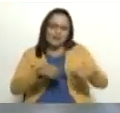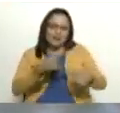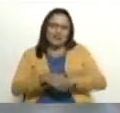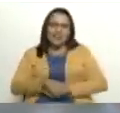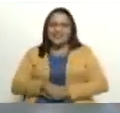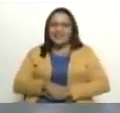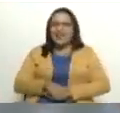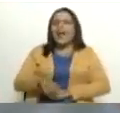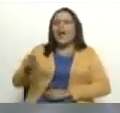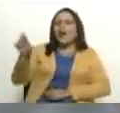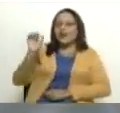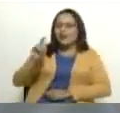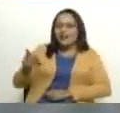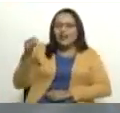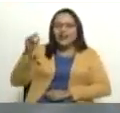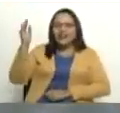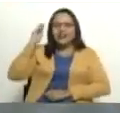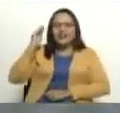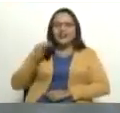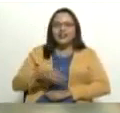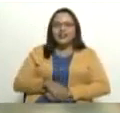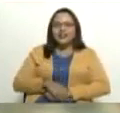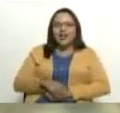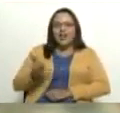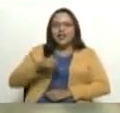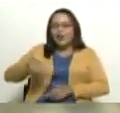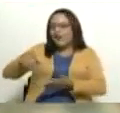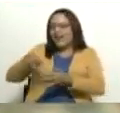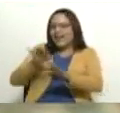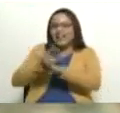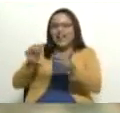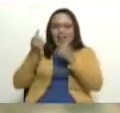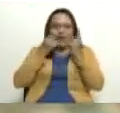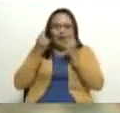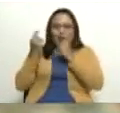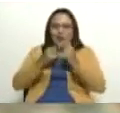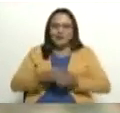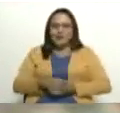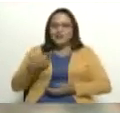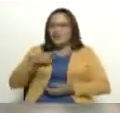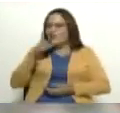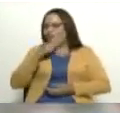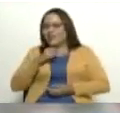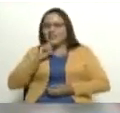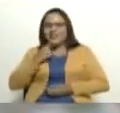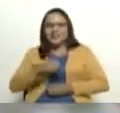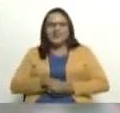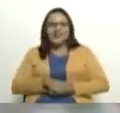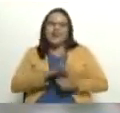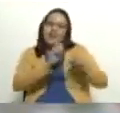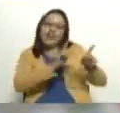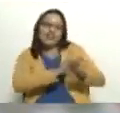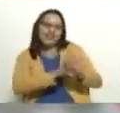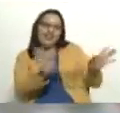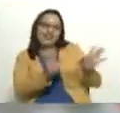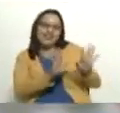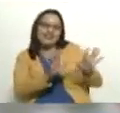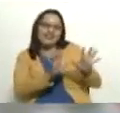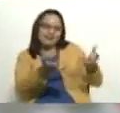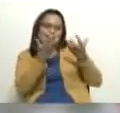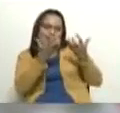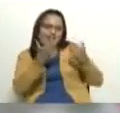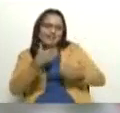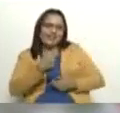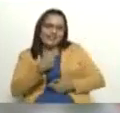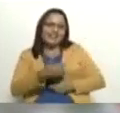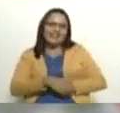ya, la productora me dijo, no bailas. ¿Qué dijo Lainey? No bailas ni la pepa en los ojos, no soy escaparate nadie. Ok, ya. Creo que nos